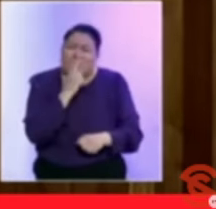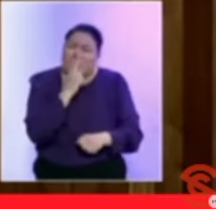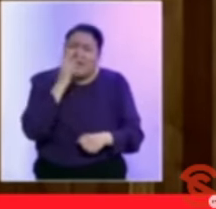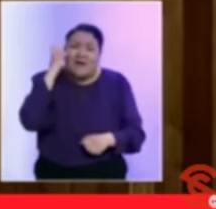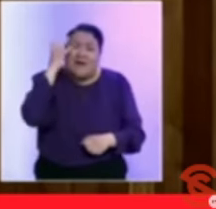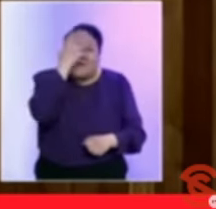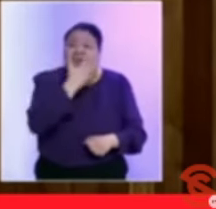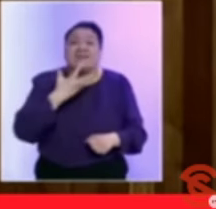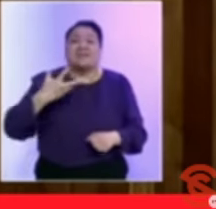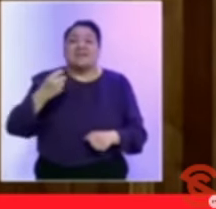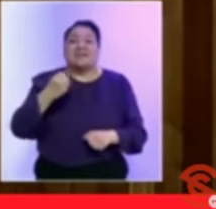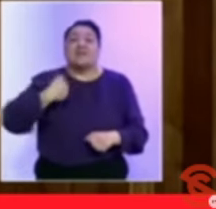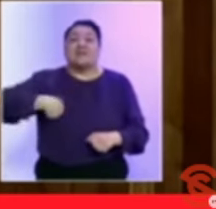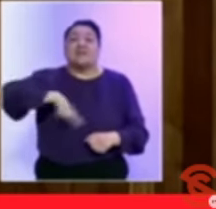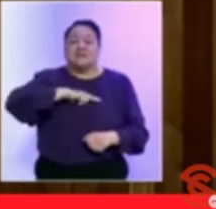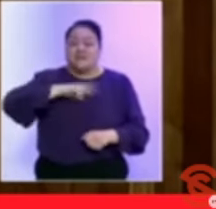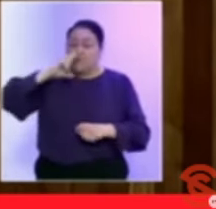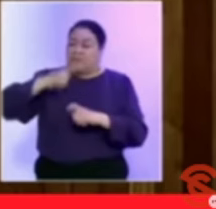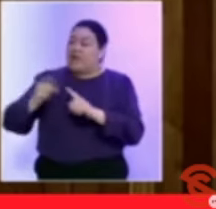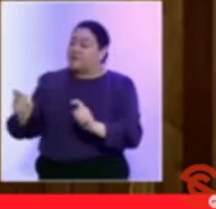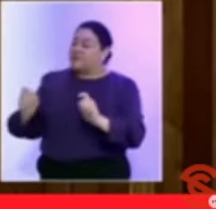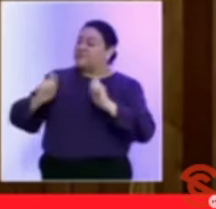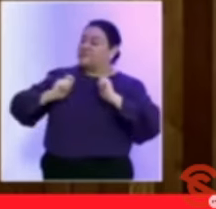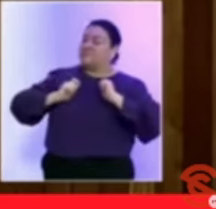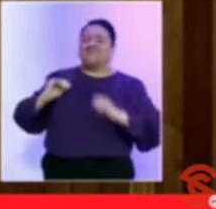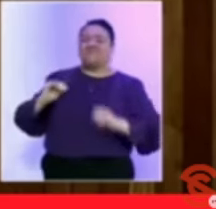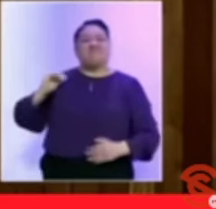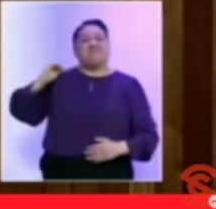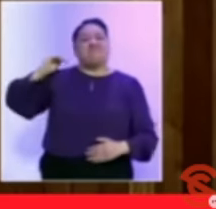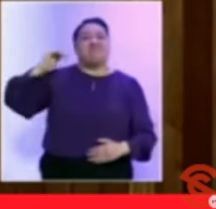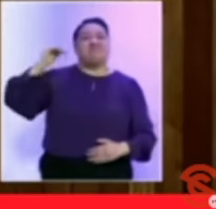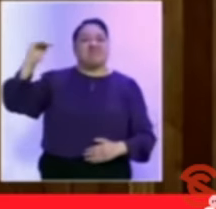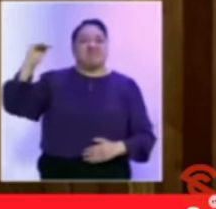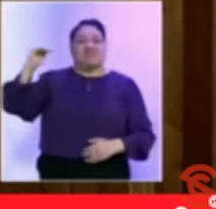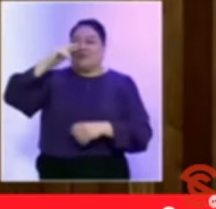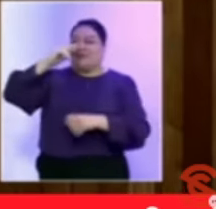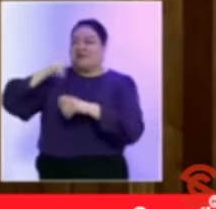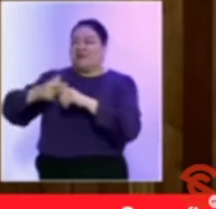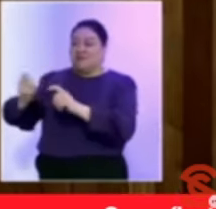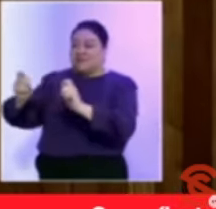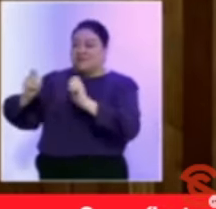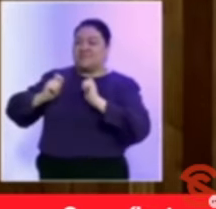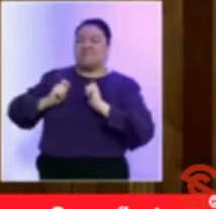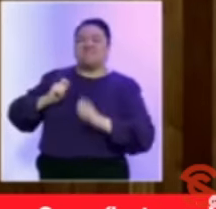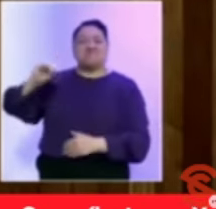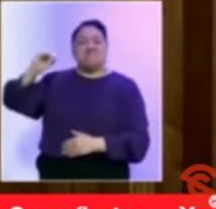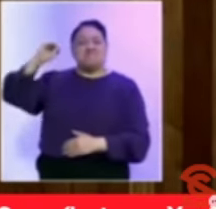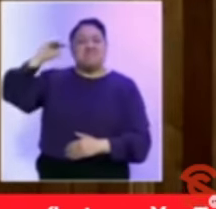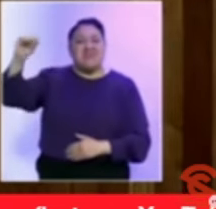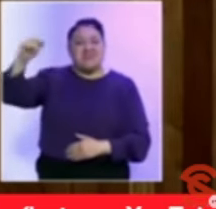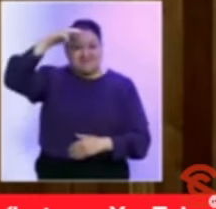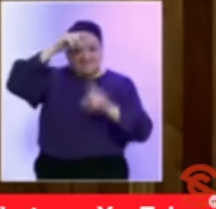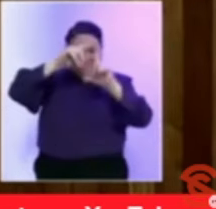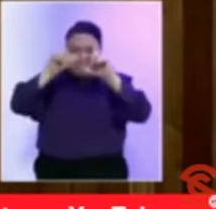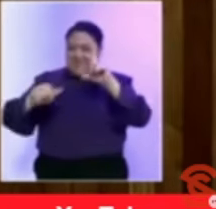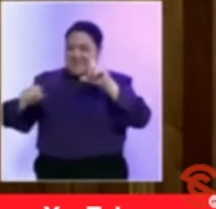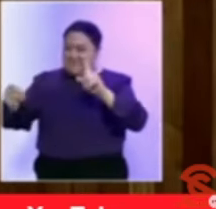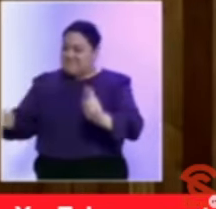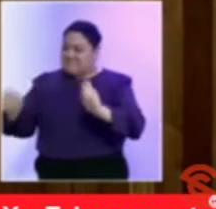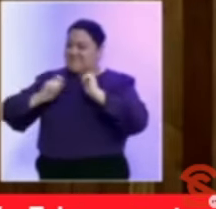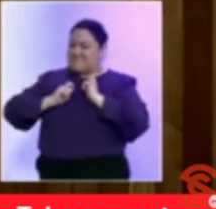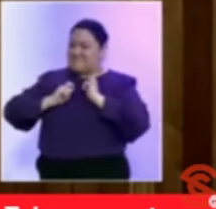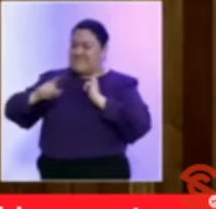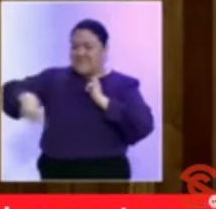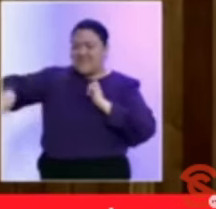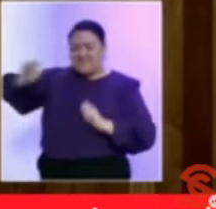estaremos a la altura de las circunstancias y de nuestro hermoso y glorioso pueblo hago el